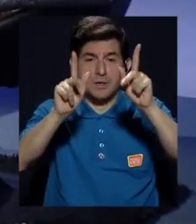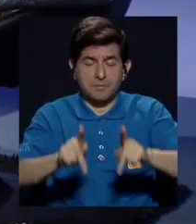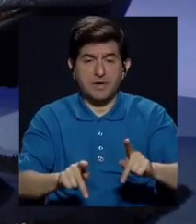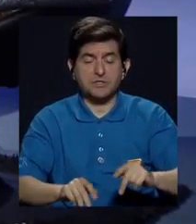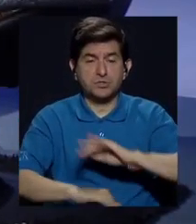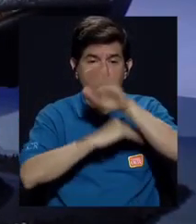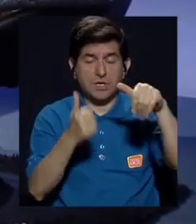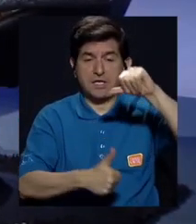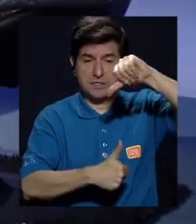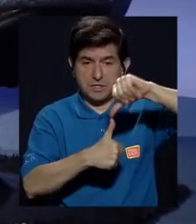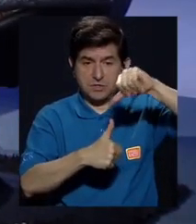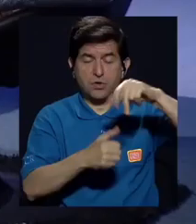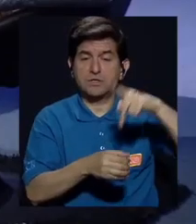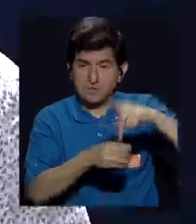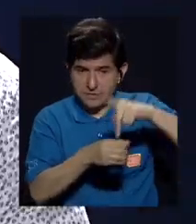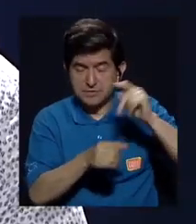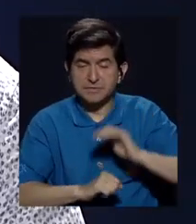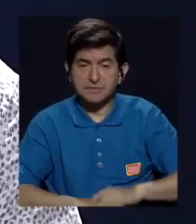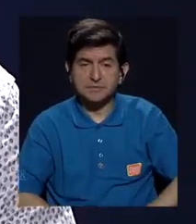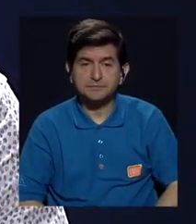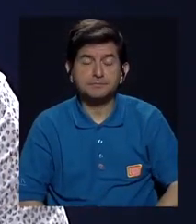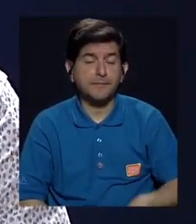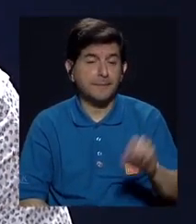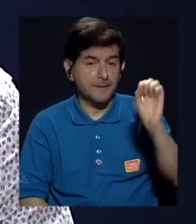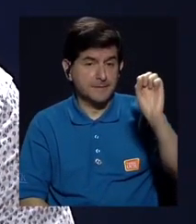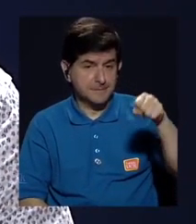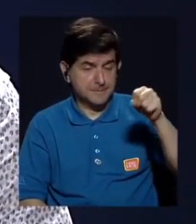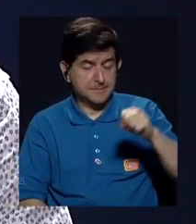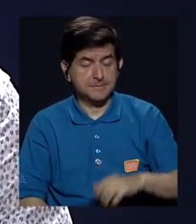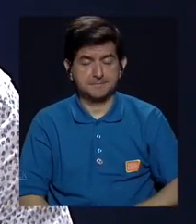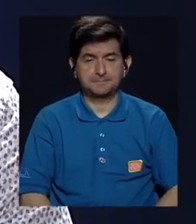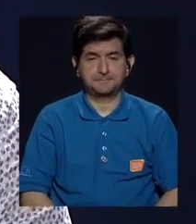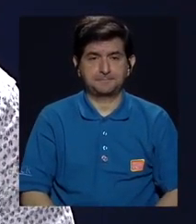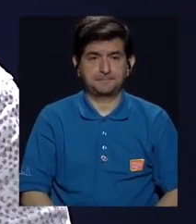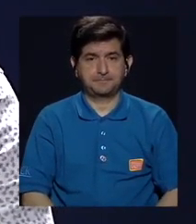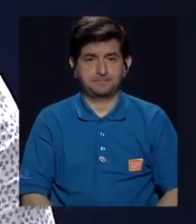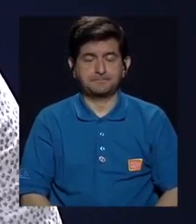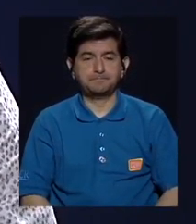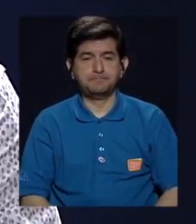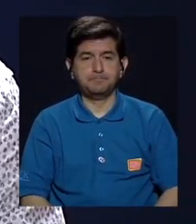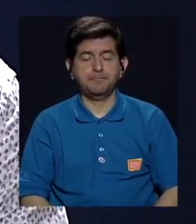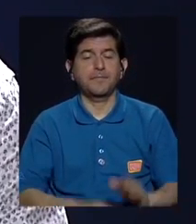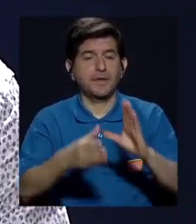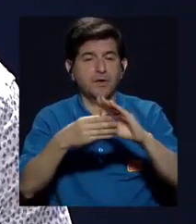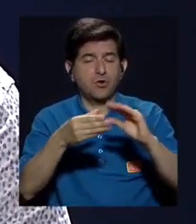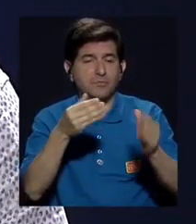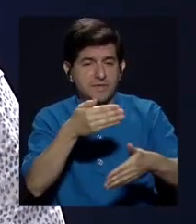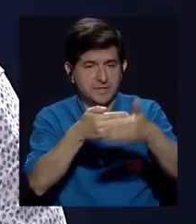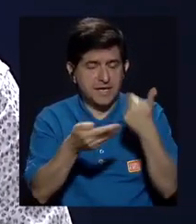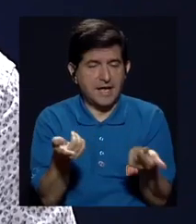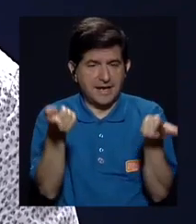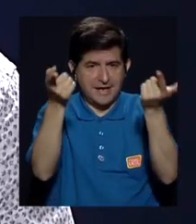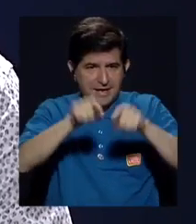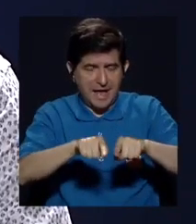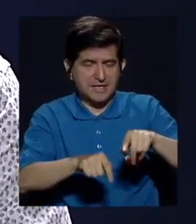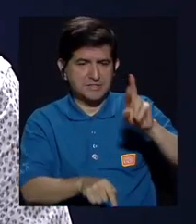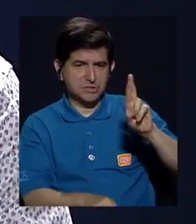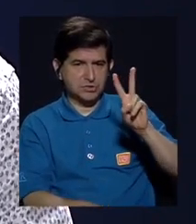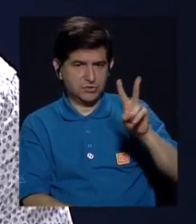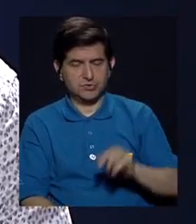resto de Centroamérica estén con nosotros. Sí, definitivamente, como lo comentaba ahorita, el caso de